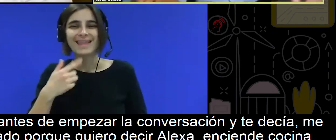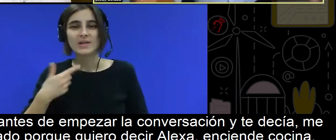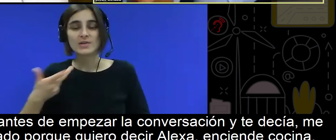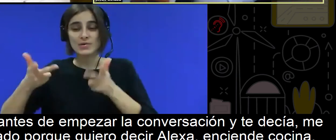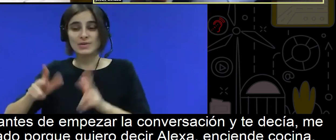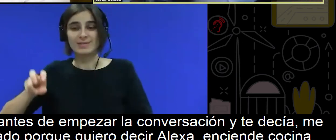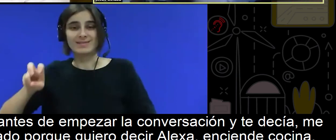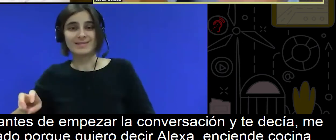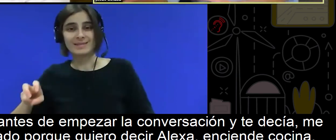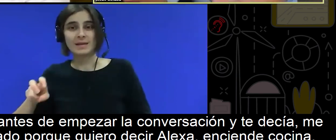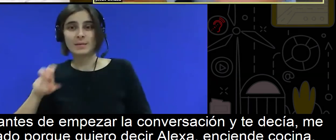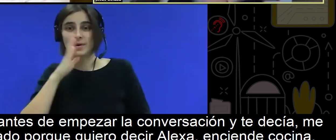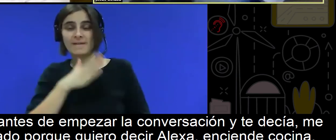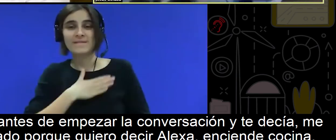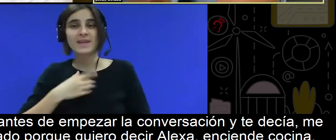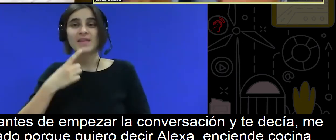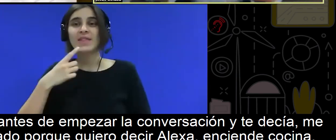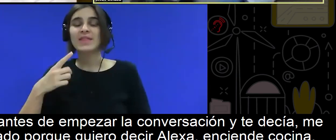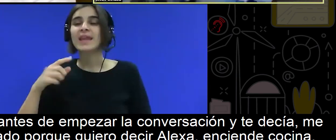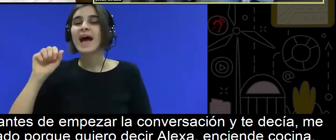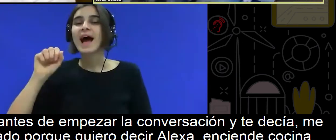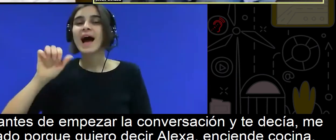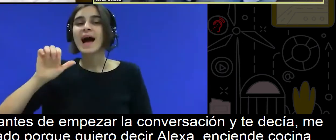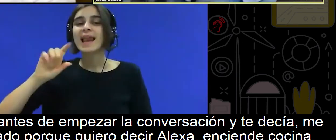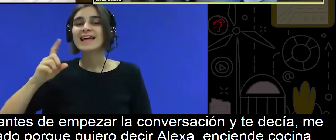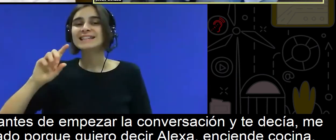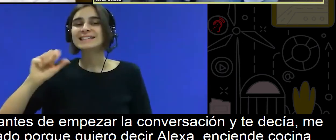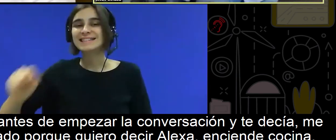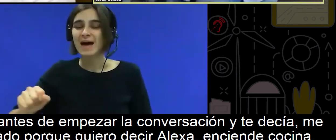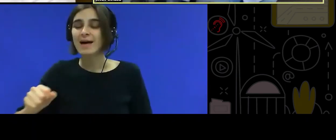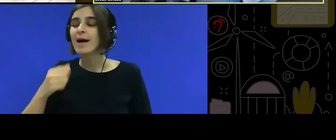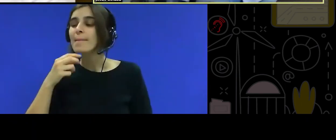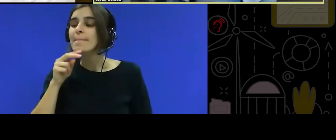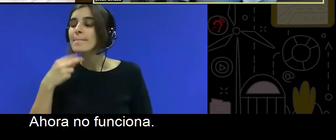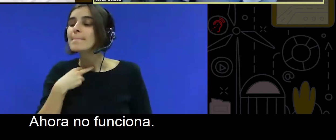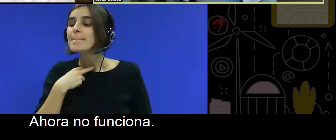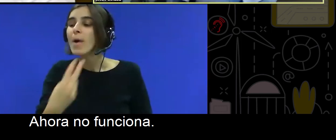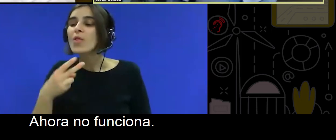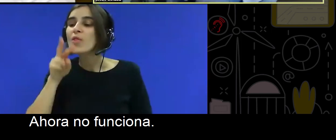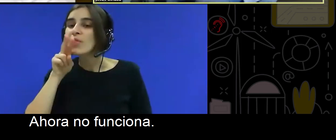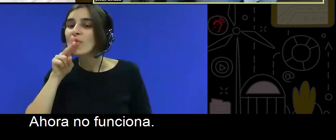decir, Alexa, enciende cocina y como veis, pues la cocina de casa, si no me